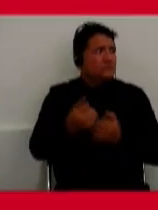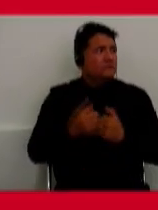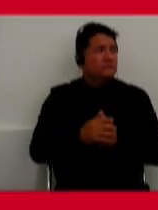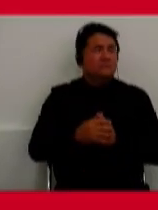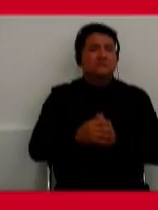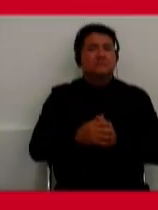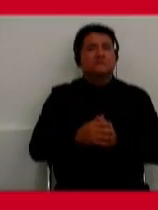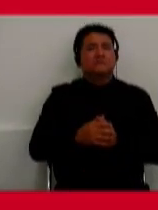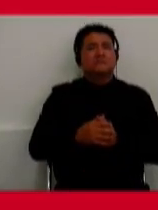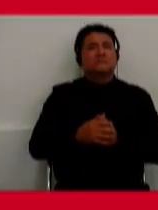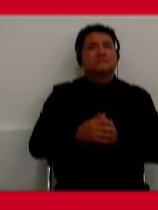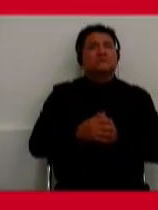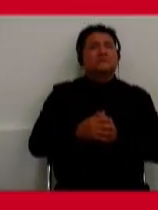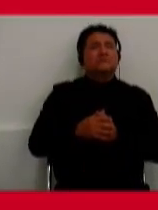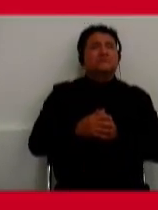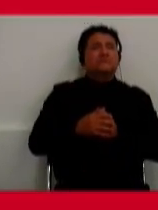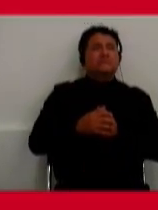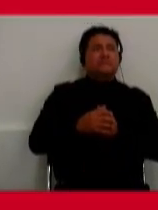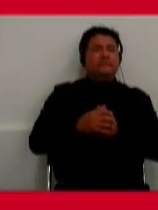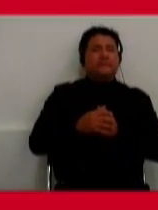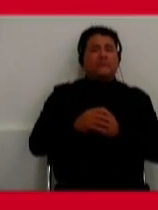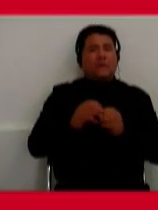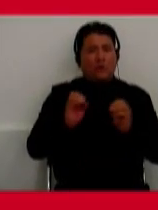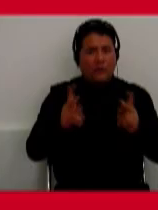¿no? Bien,